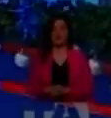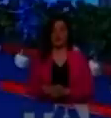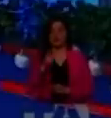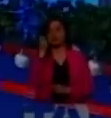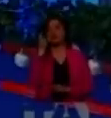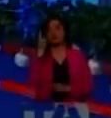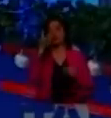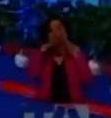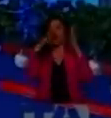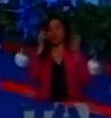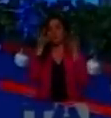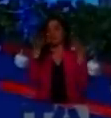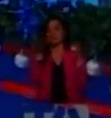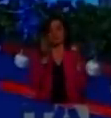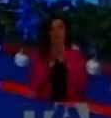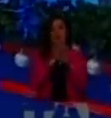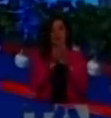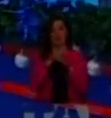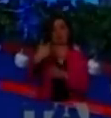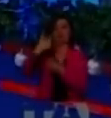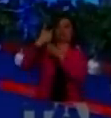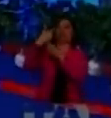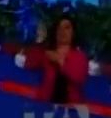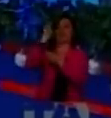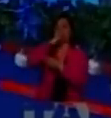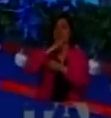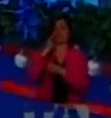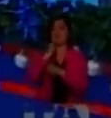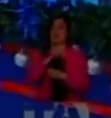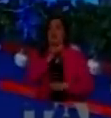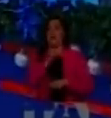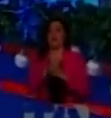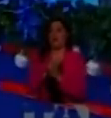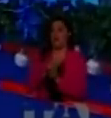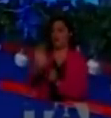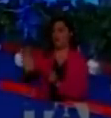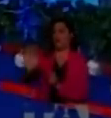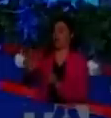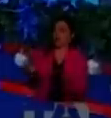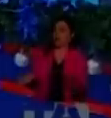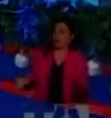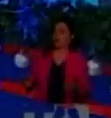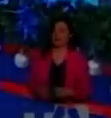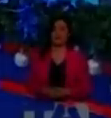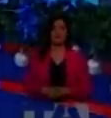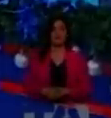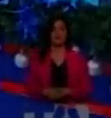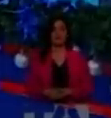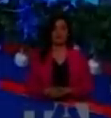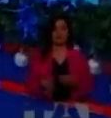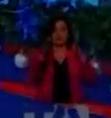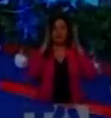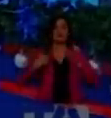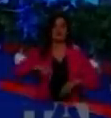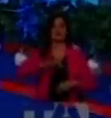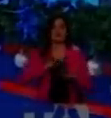hablarnos frente a la cámara por el temor que tienen a represalias de quienes usan este parque para la delincuencia y para la venta de drogas. Estaremos